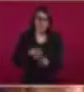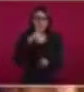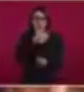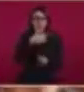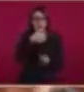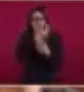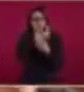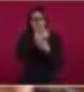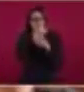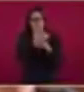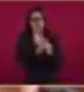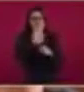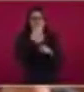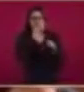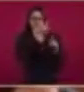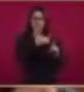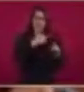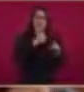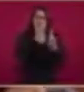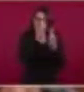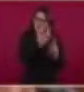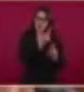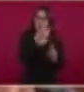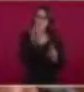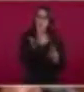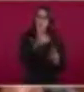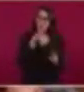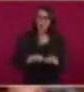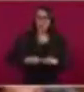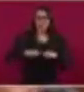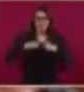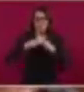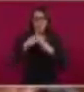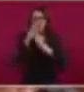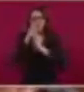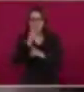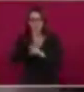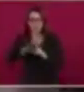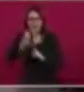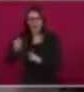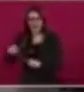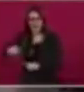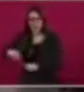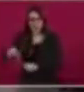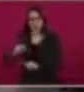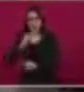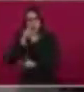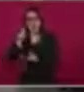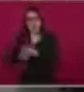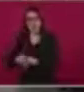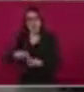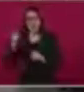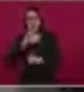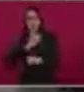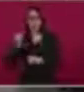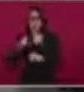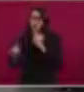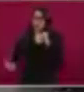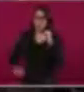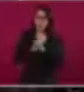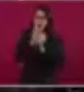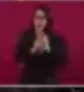ambiente, las formas, la vida, tradición y costumbres de nosotros los que ahí radicamos, que pueda detonar el desarrollo económico con el potencial